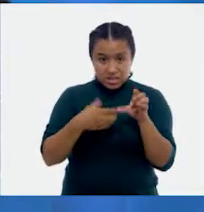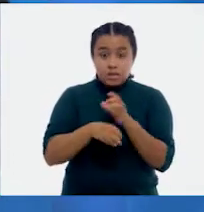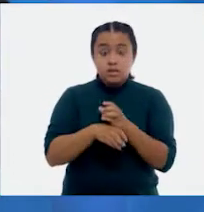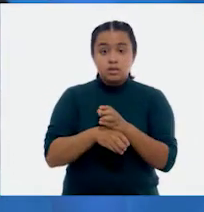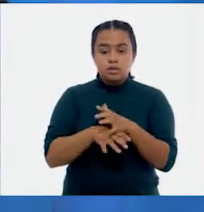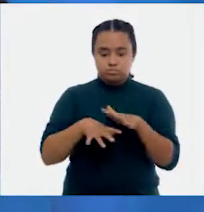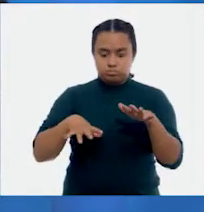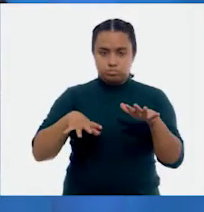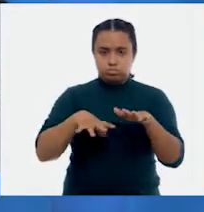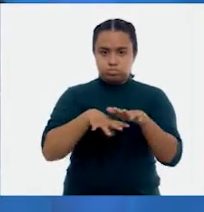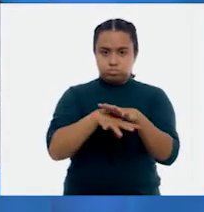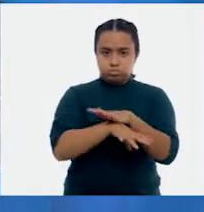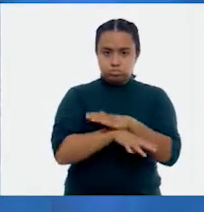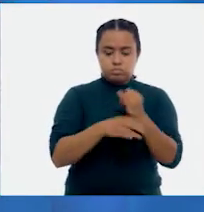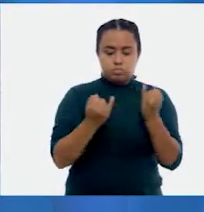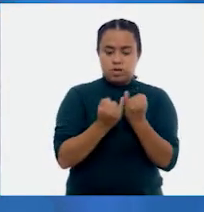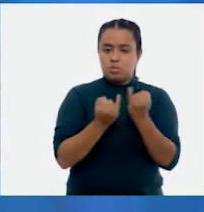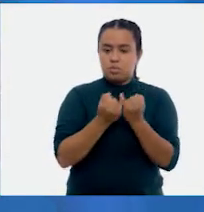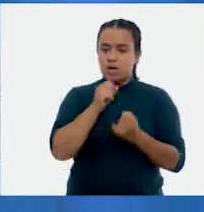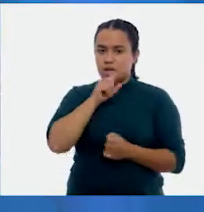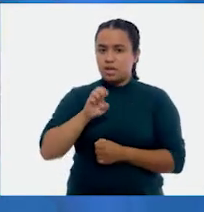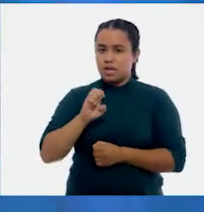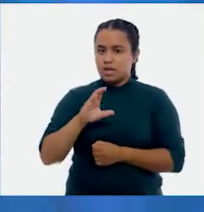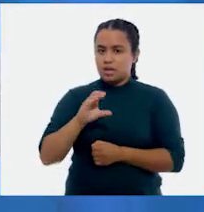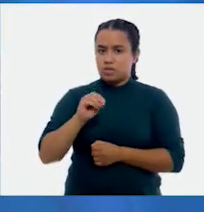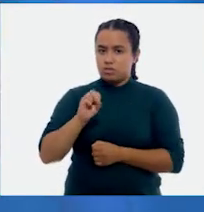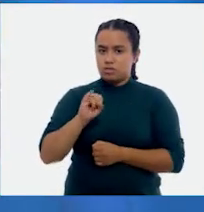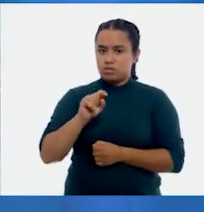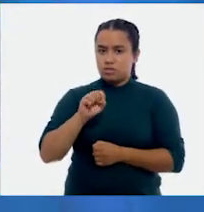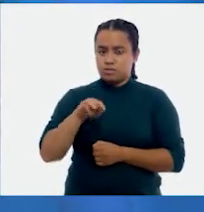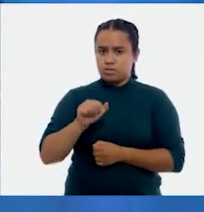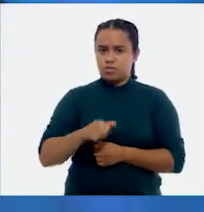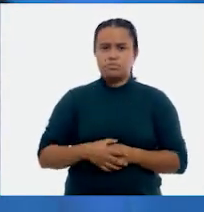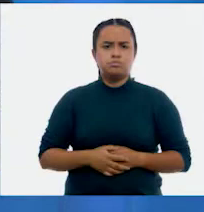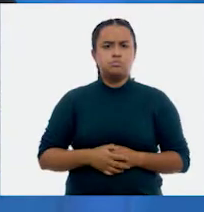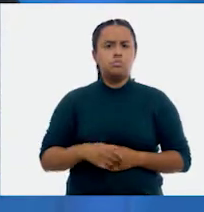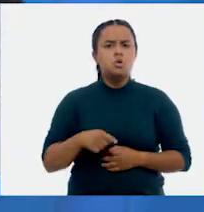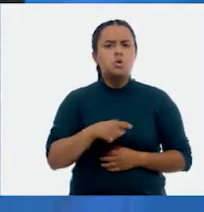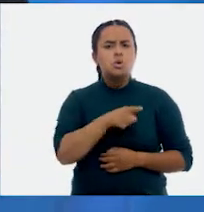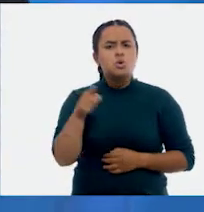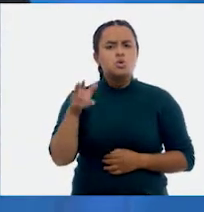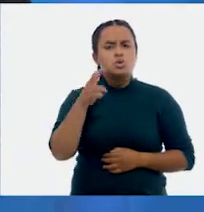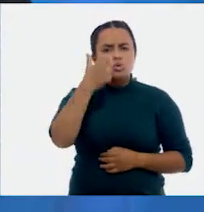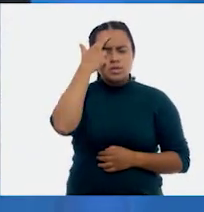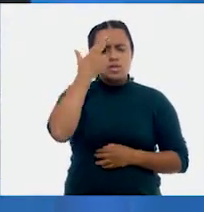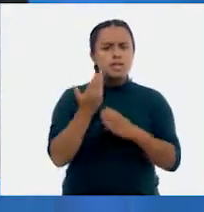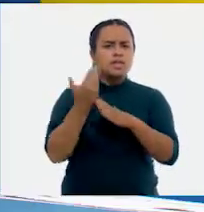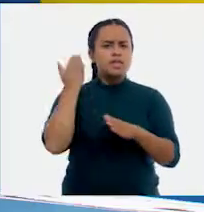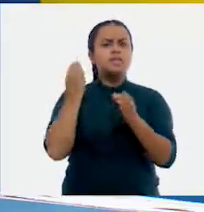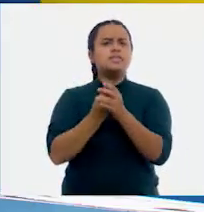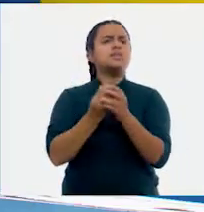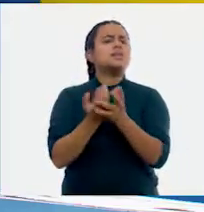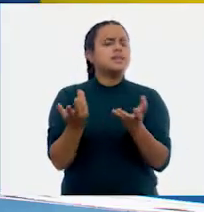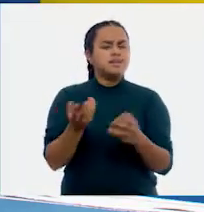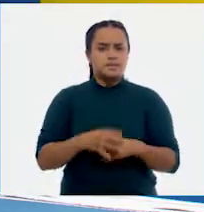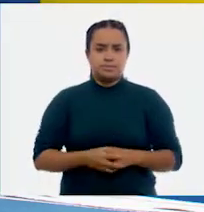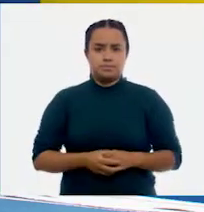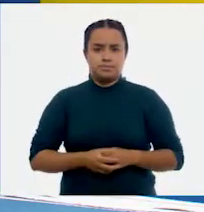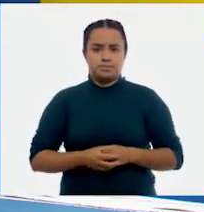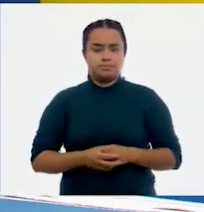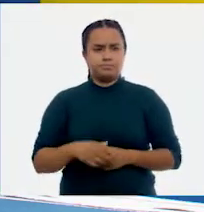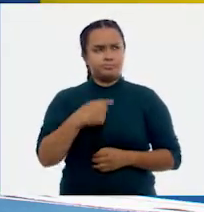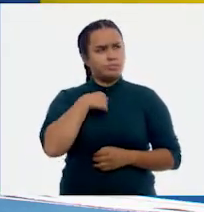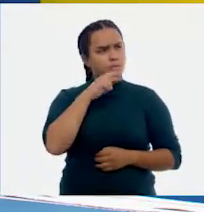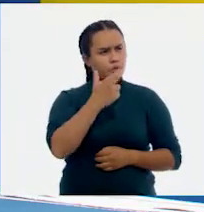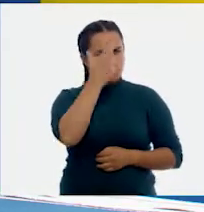la estabilidad de los ecosistemas. ¿Qué más recuerdan de la clase pasada? Pues